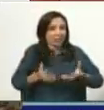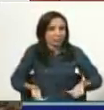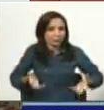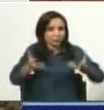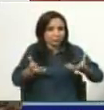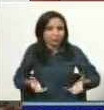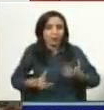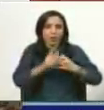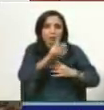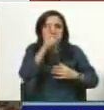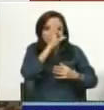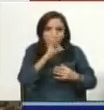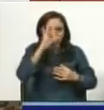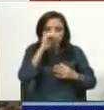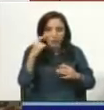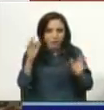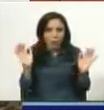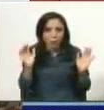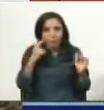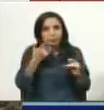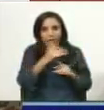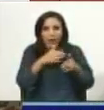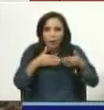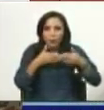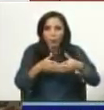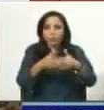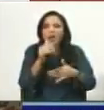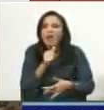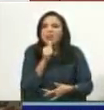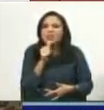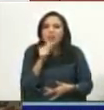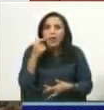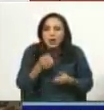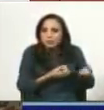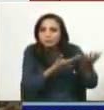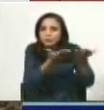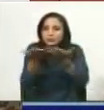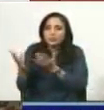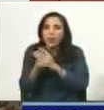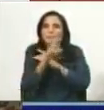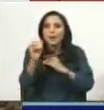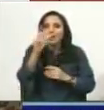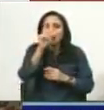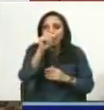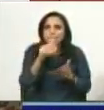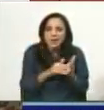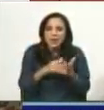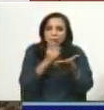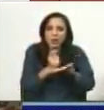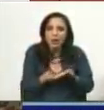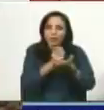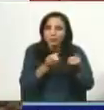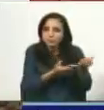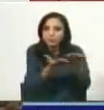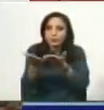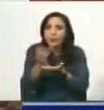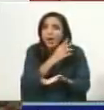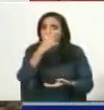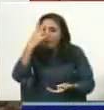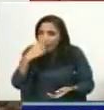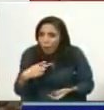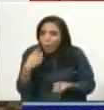pernil. 20.000 toneladas. ¿Quiénes deben tener prioridad con 20.000 toneladas de pernil? Los que menos